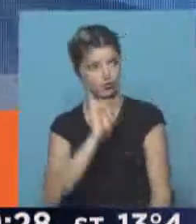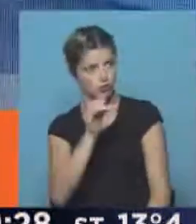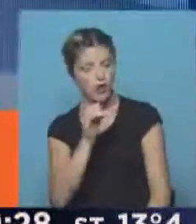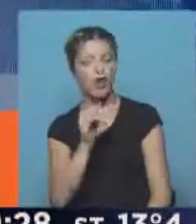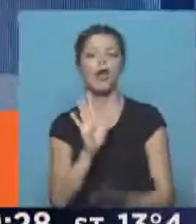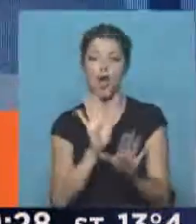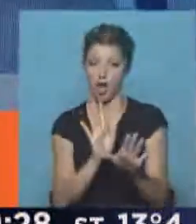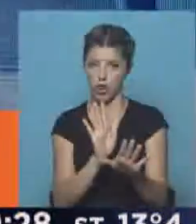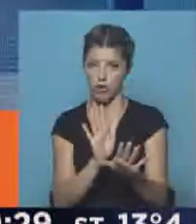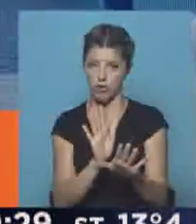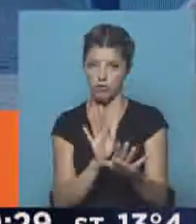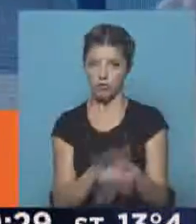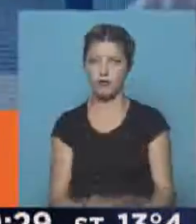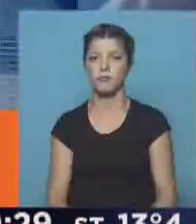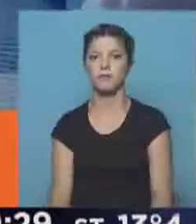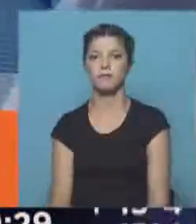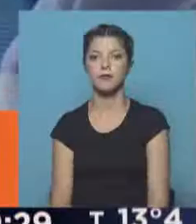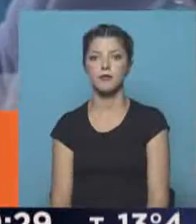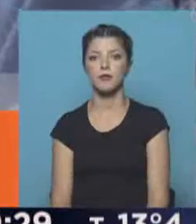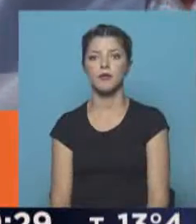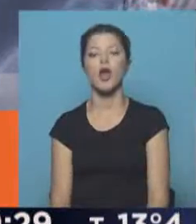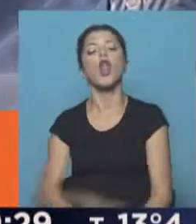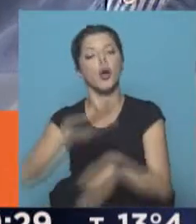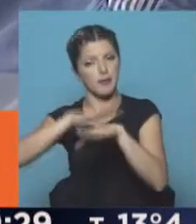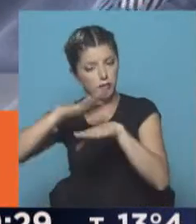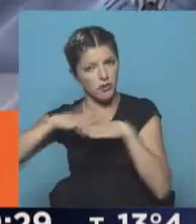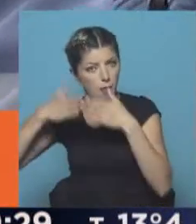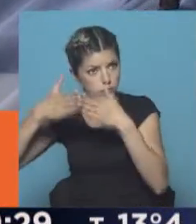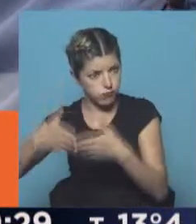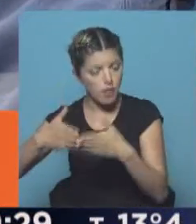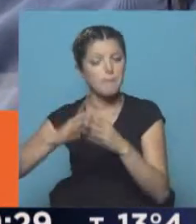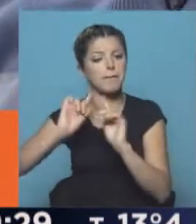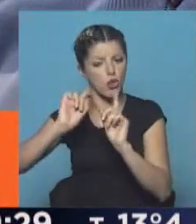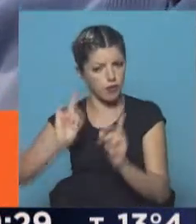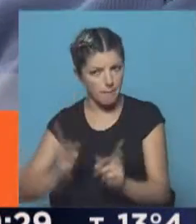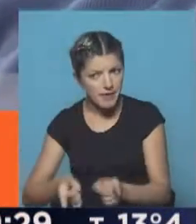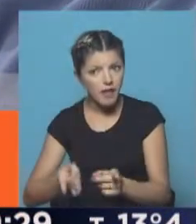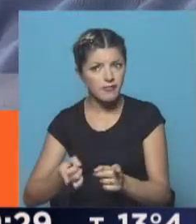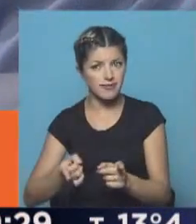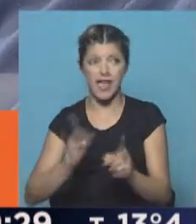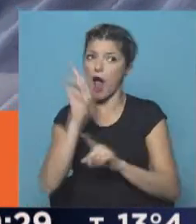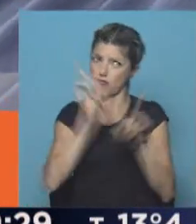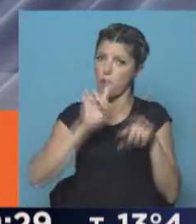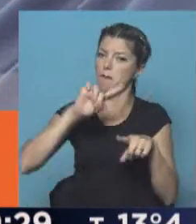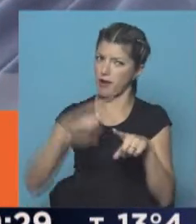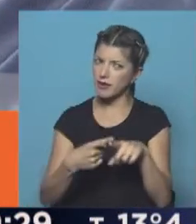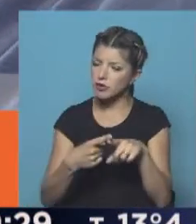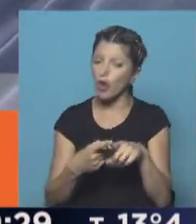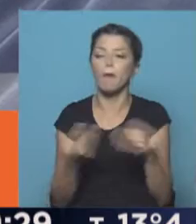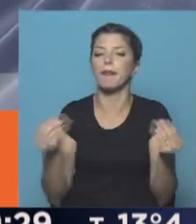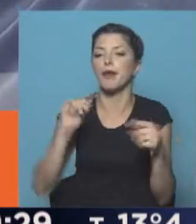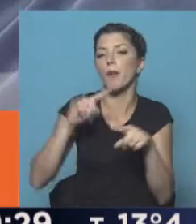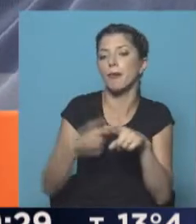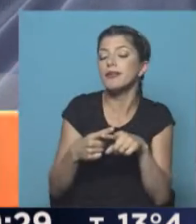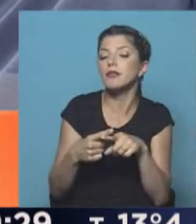sido la gente portuaria, sino también con los funcionarios de alguna manera que no le ponían un